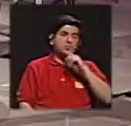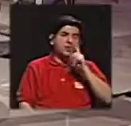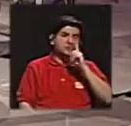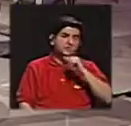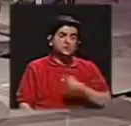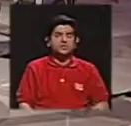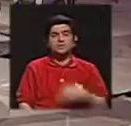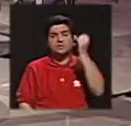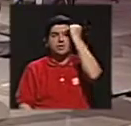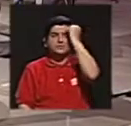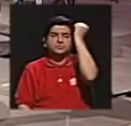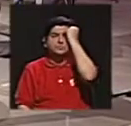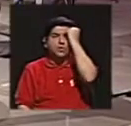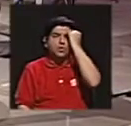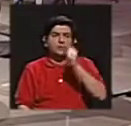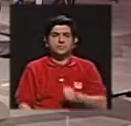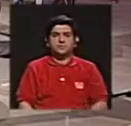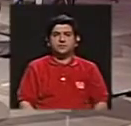prostitutas, tontas,